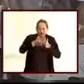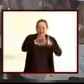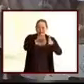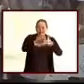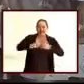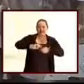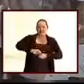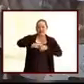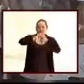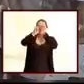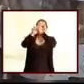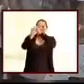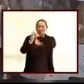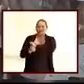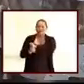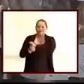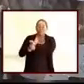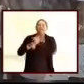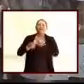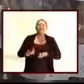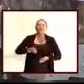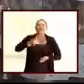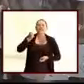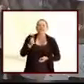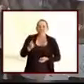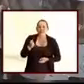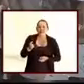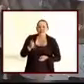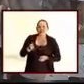ruta de transformación que representa una ventaja enorme.